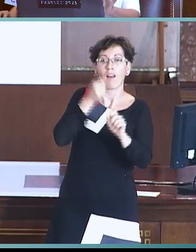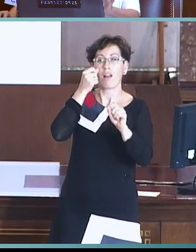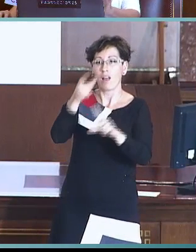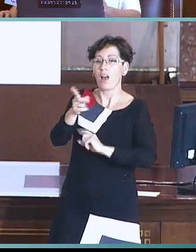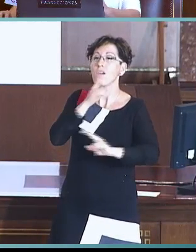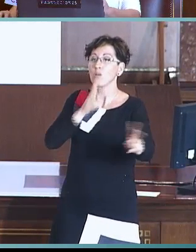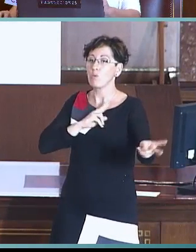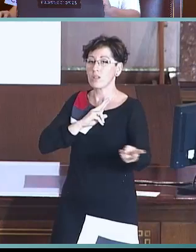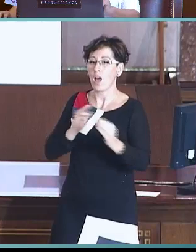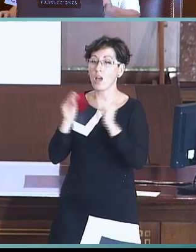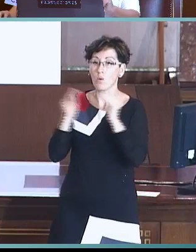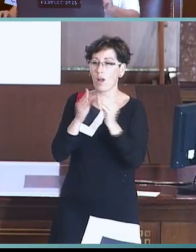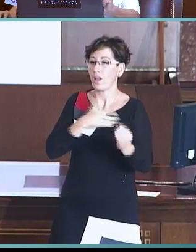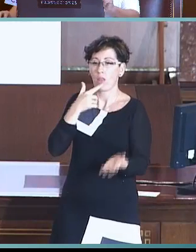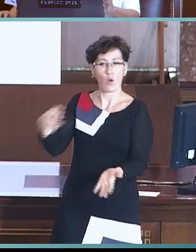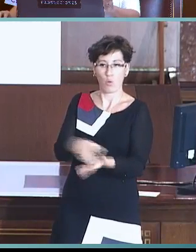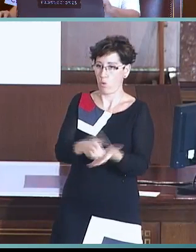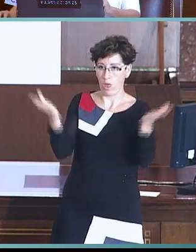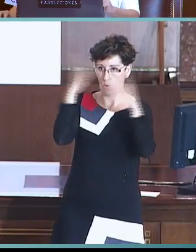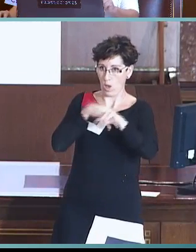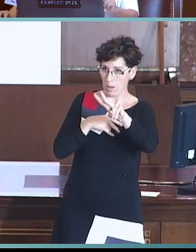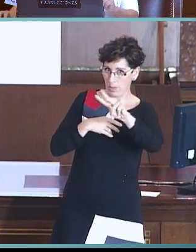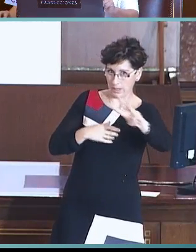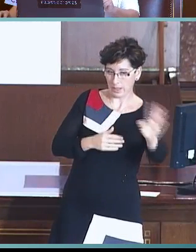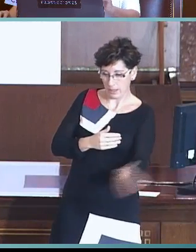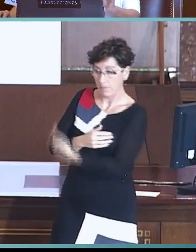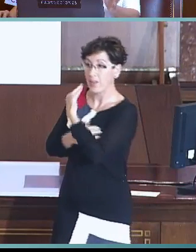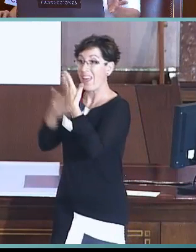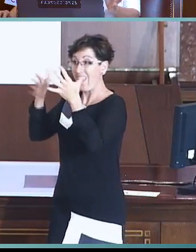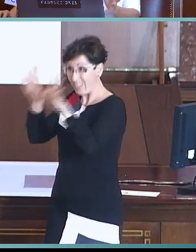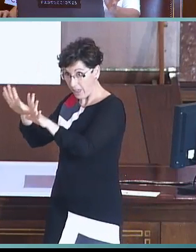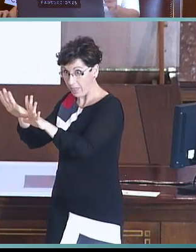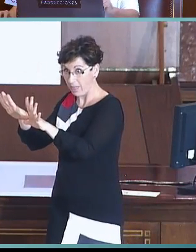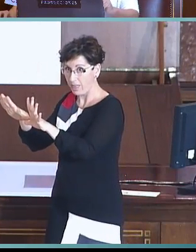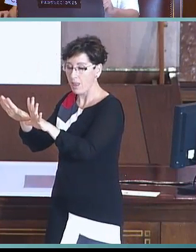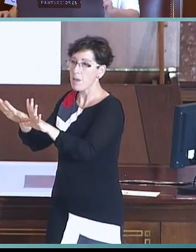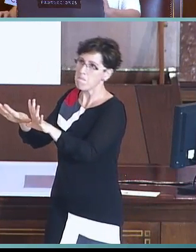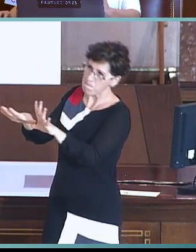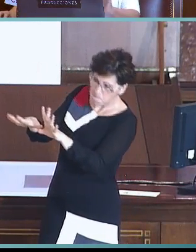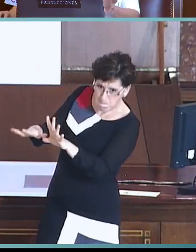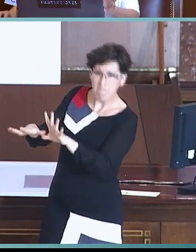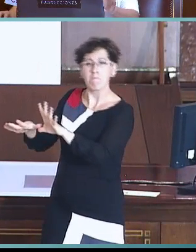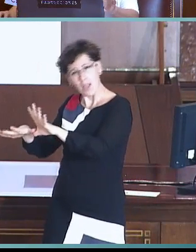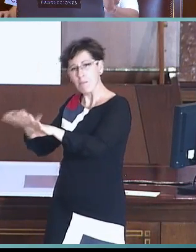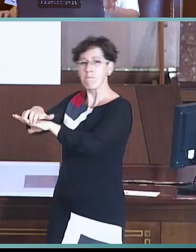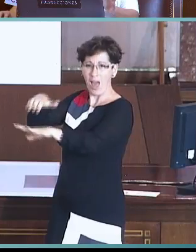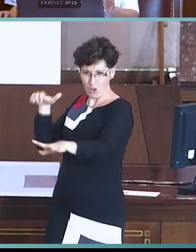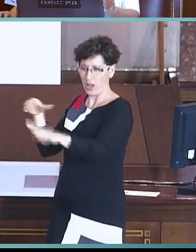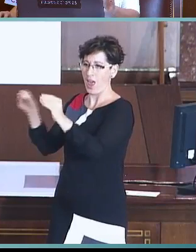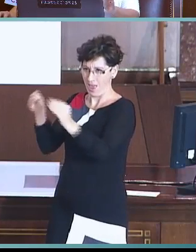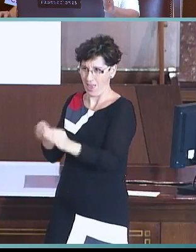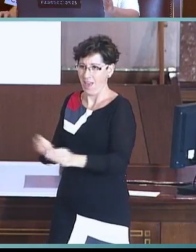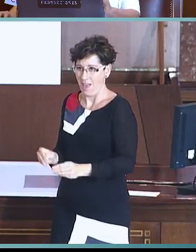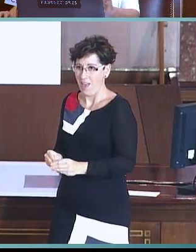no había dudas. En 10 de los 42 ítems, la mayoría también coincidían, pero en 9 de los